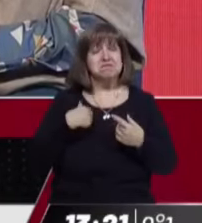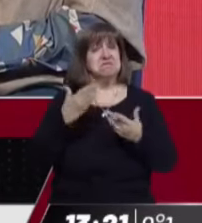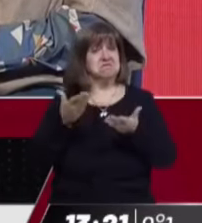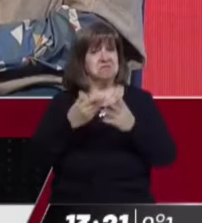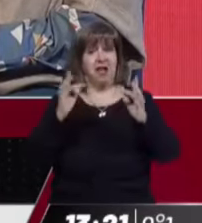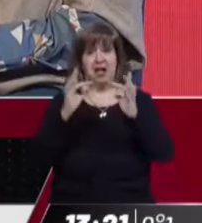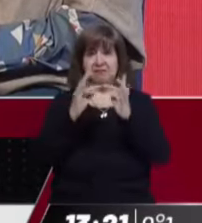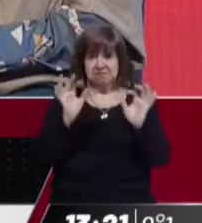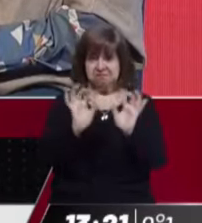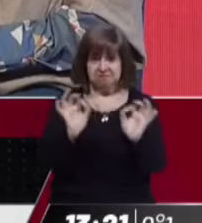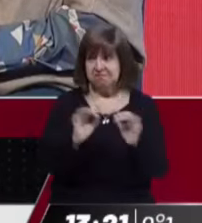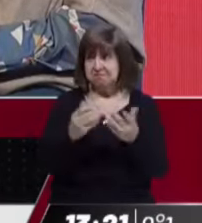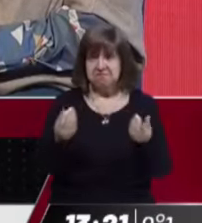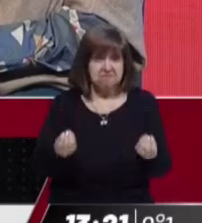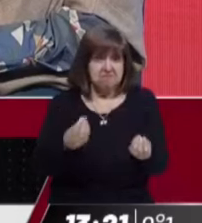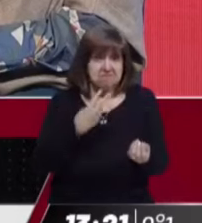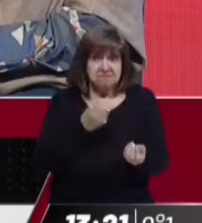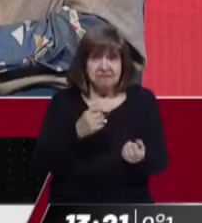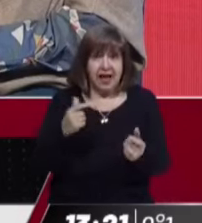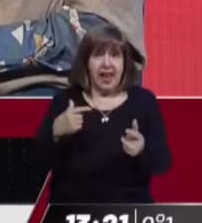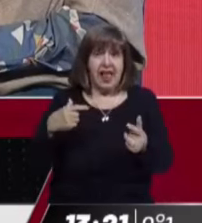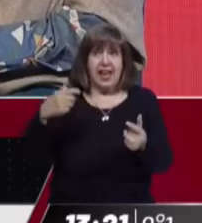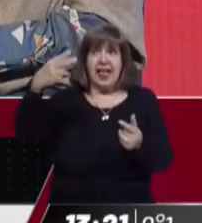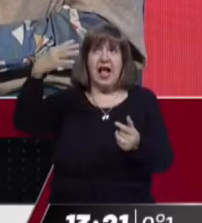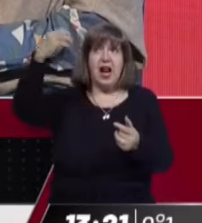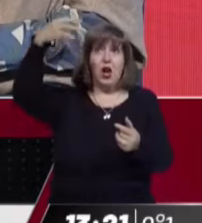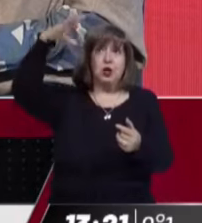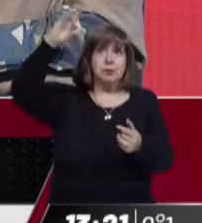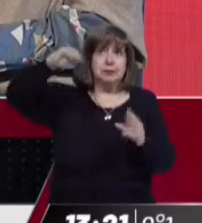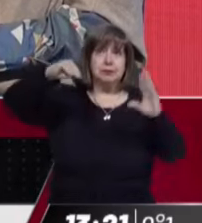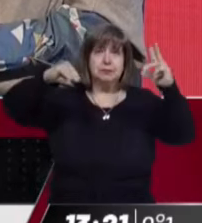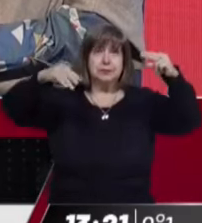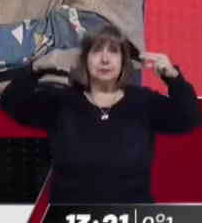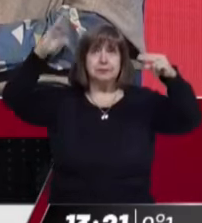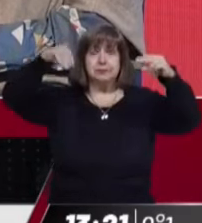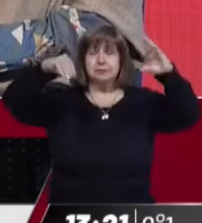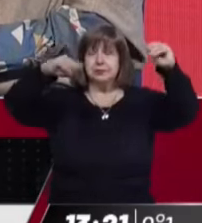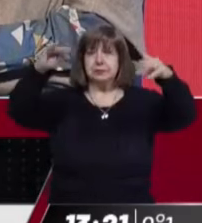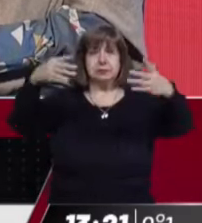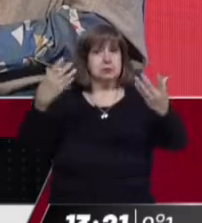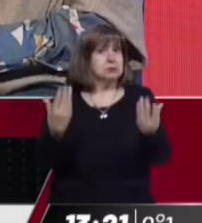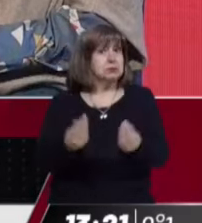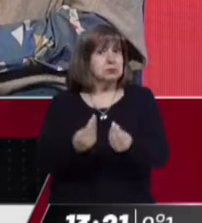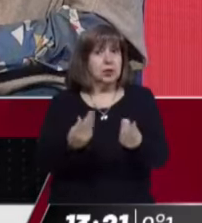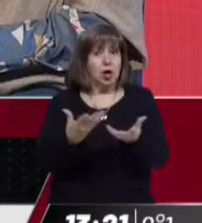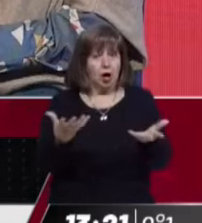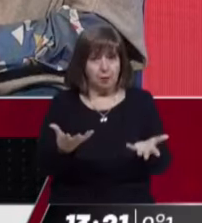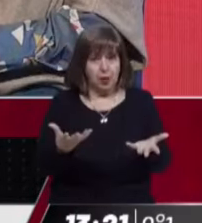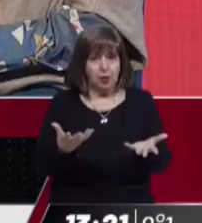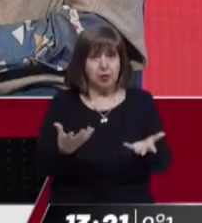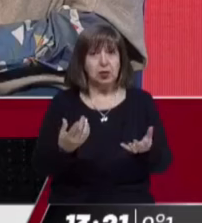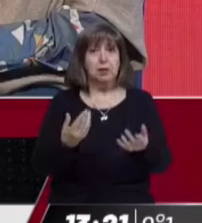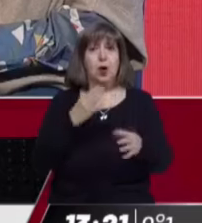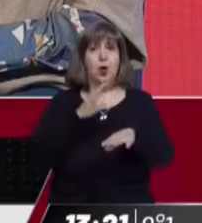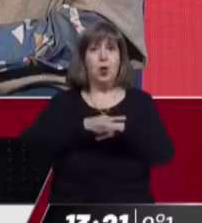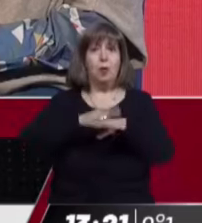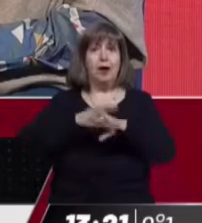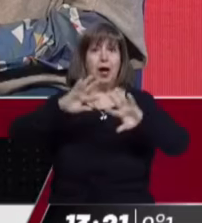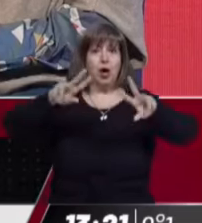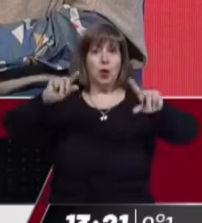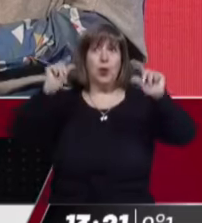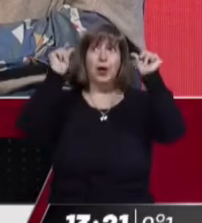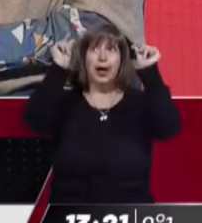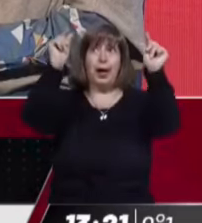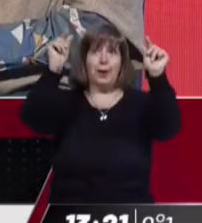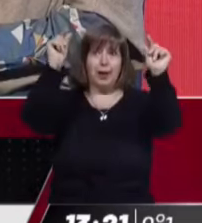internet sin energía eléctrica que tn eh importantes para la vida cotidiana eh claro eh la